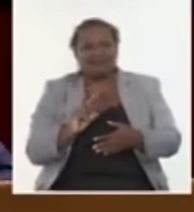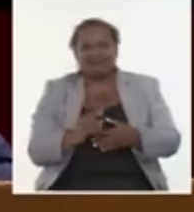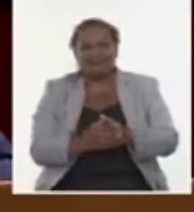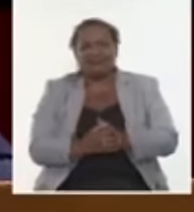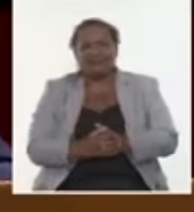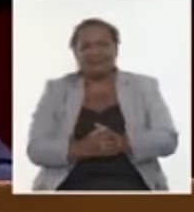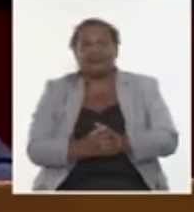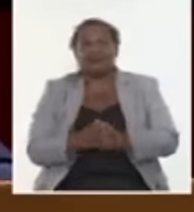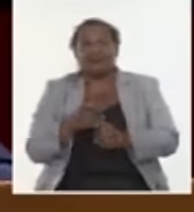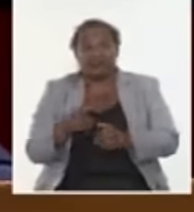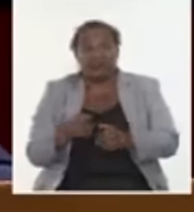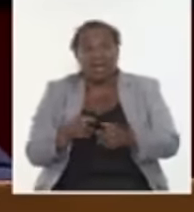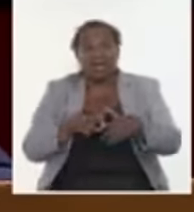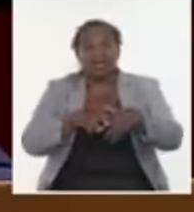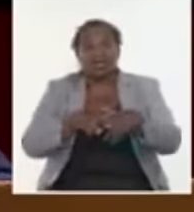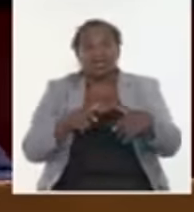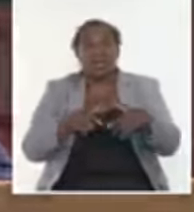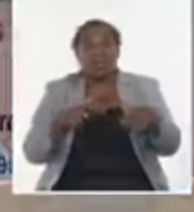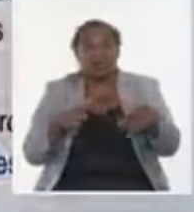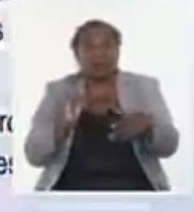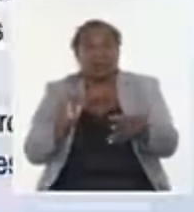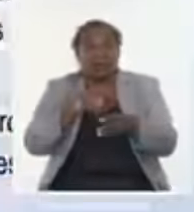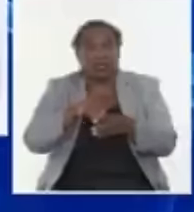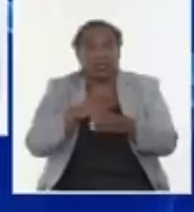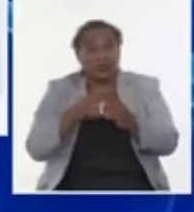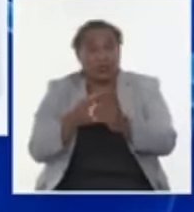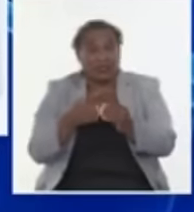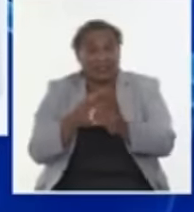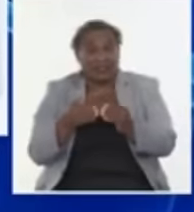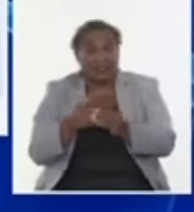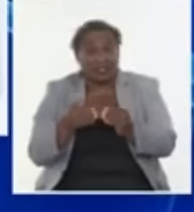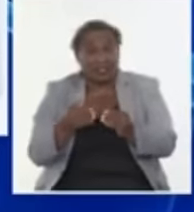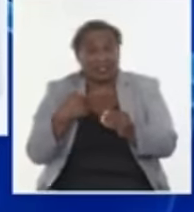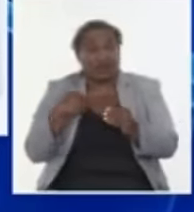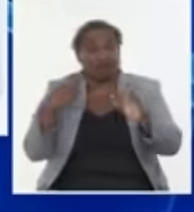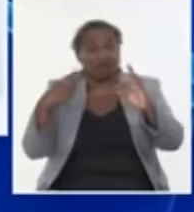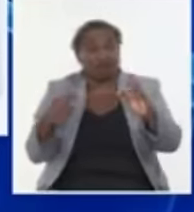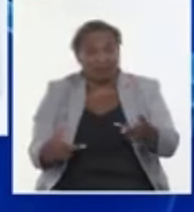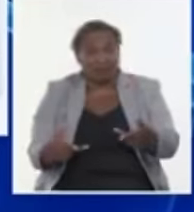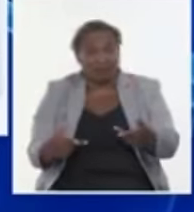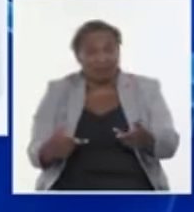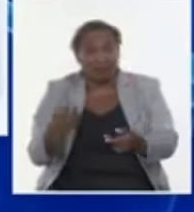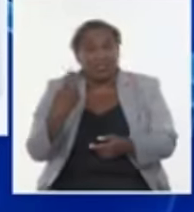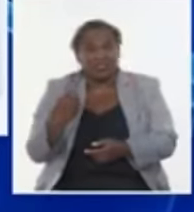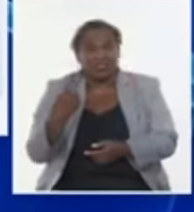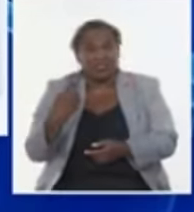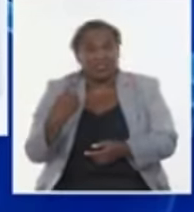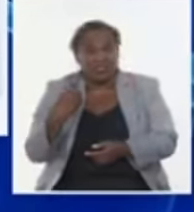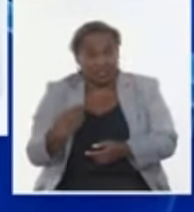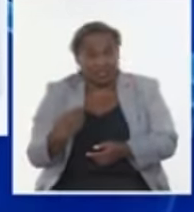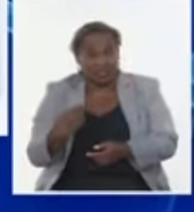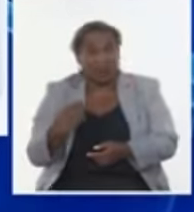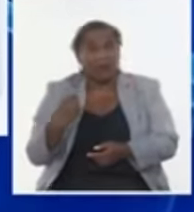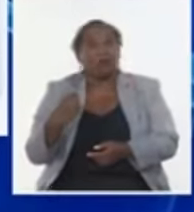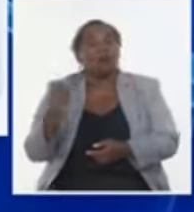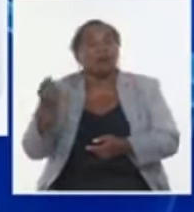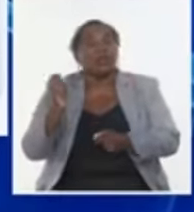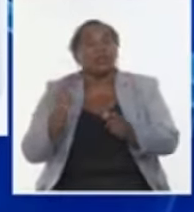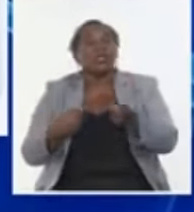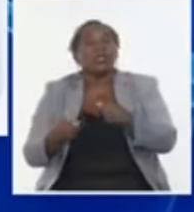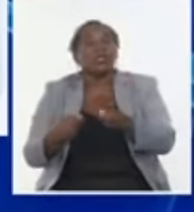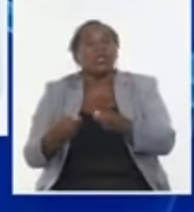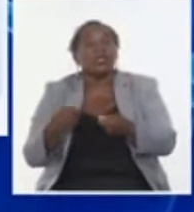Para incrementar los ingresos en divisas, y yo reitero, requerimos desarrollar negocios mutuamente